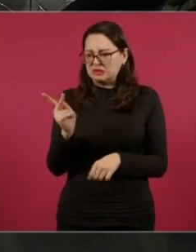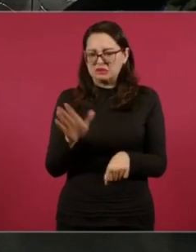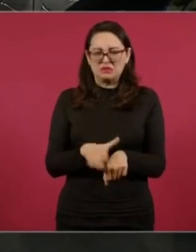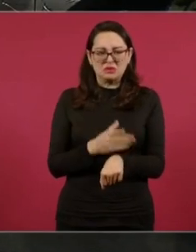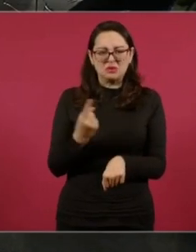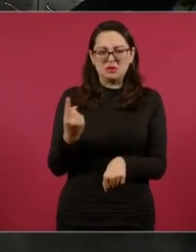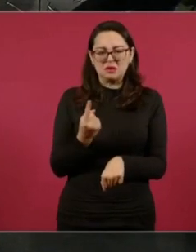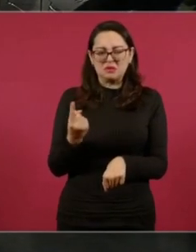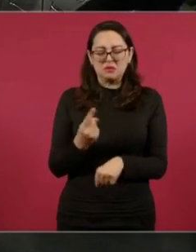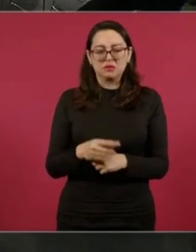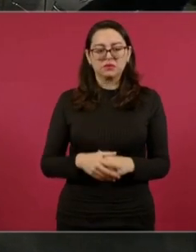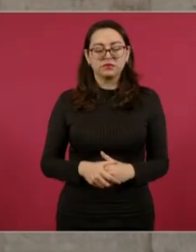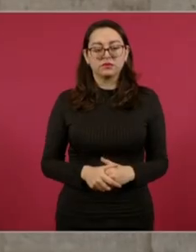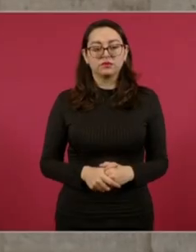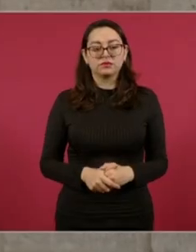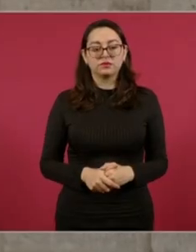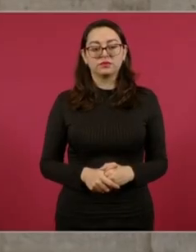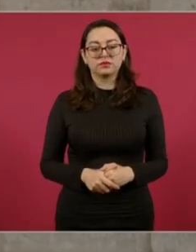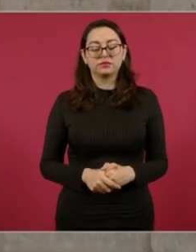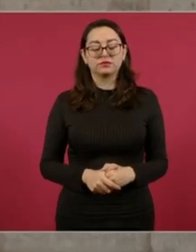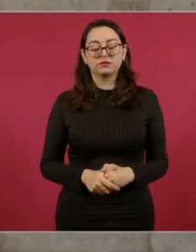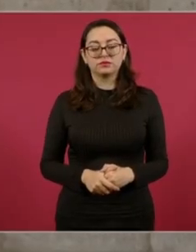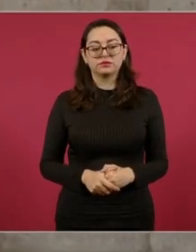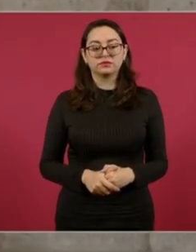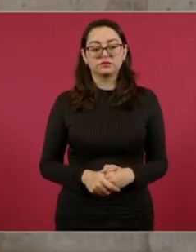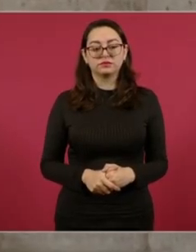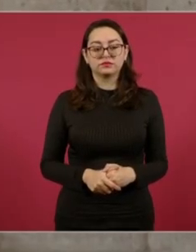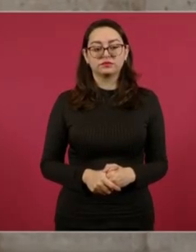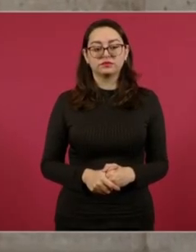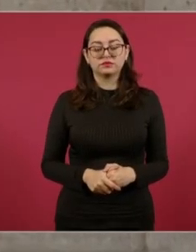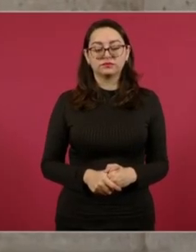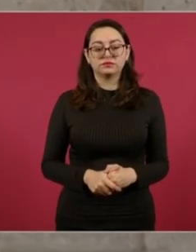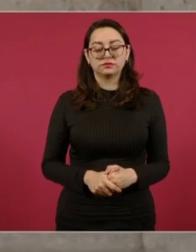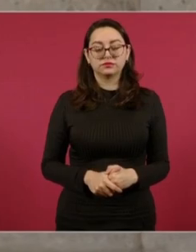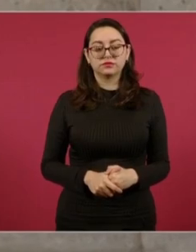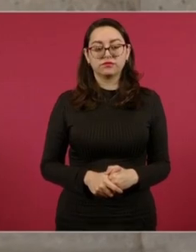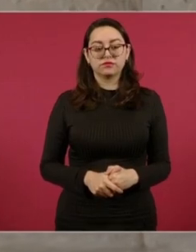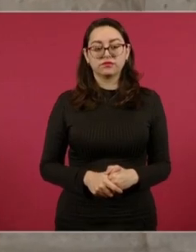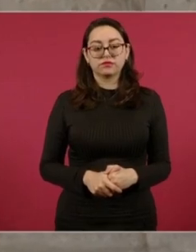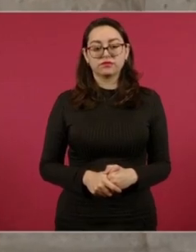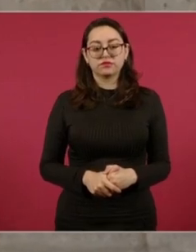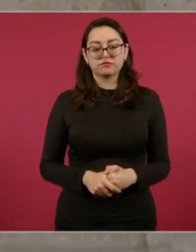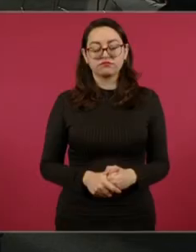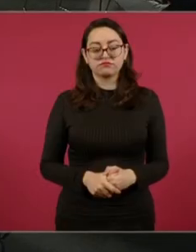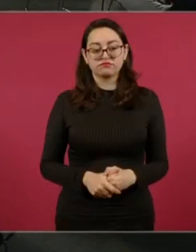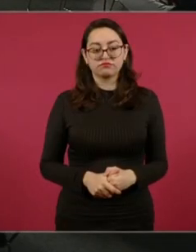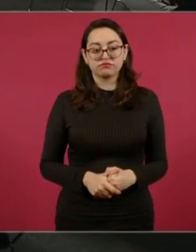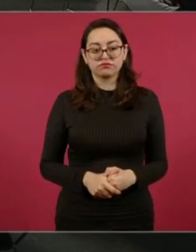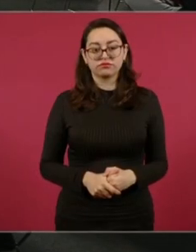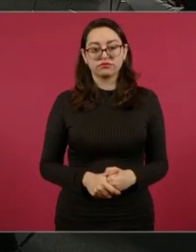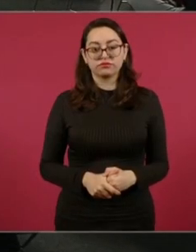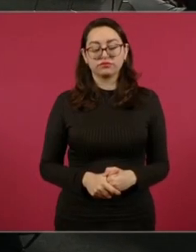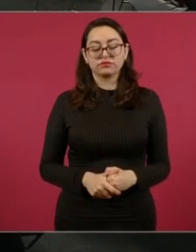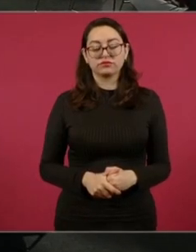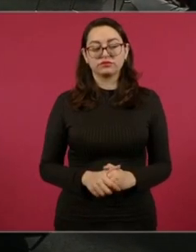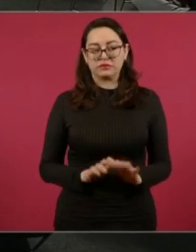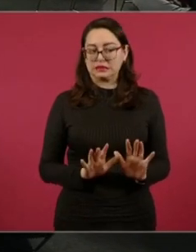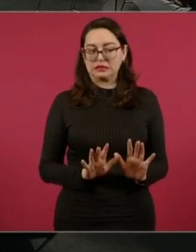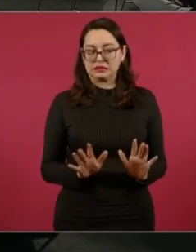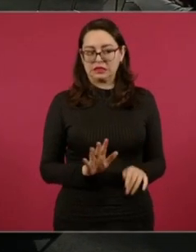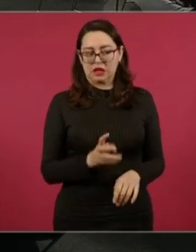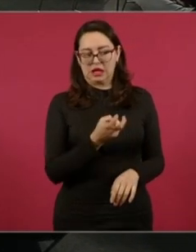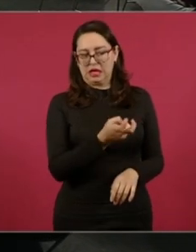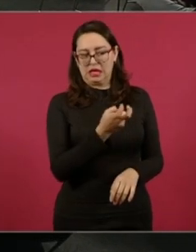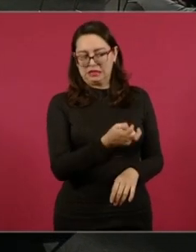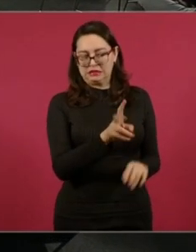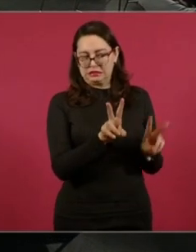Sí, tiene todo un comentario de las mañaneras. Ah, sí, pero no, ahí sí, con todo respeto a Héctor, no nos vamos a… Pero